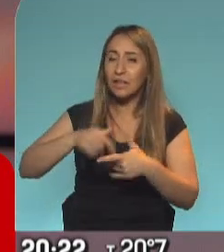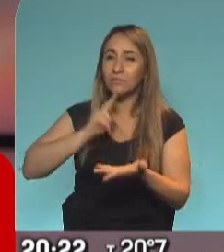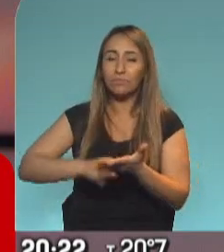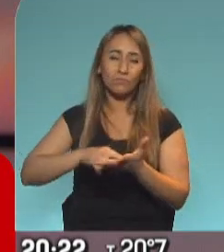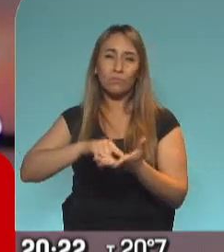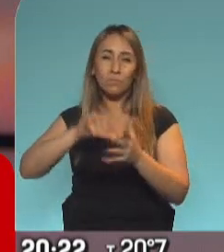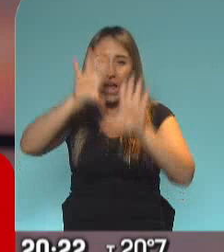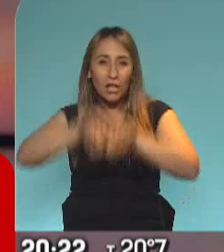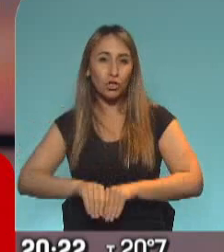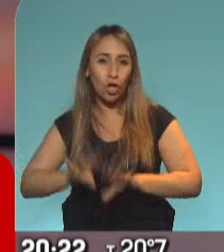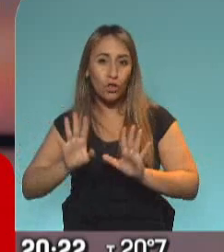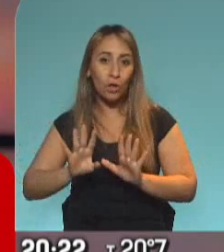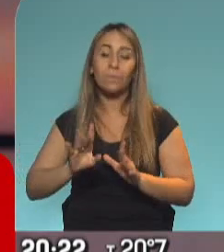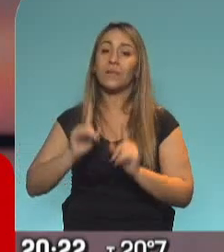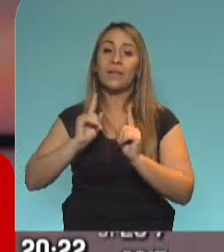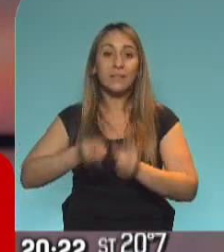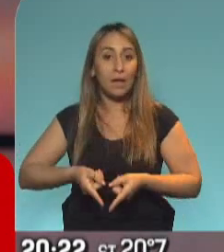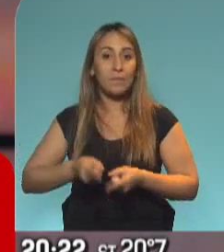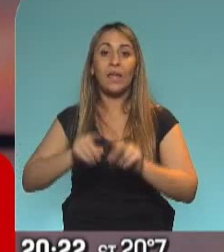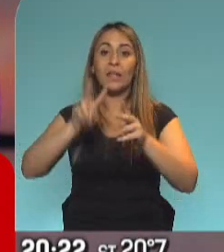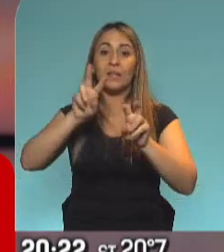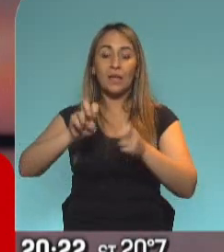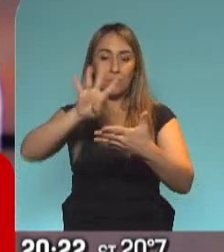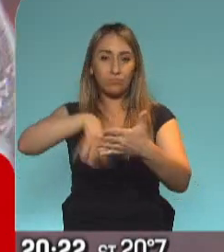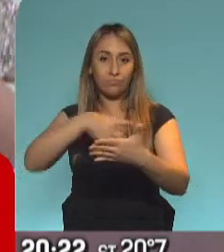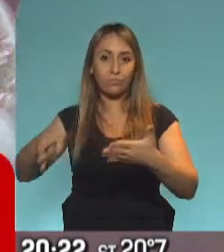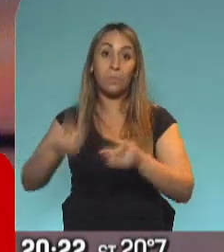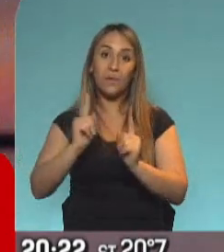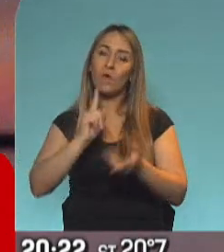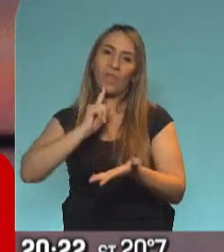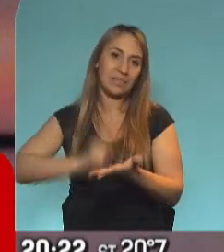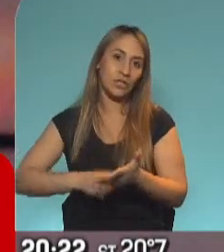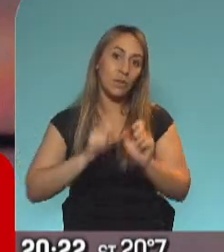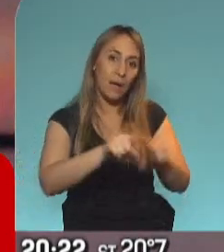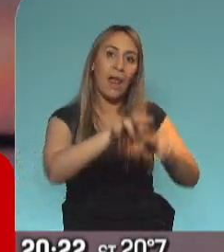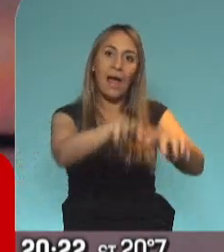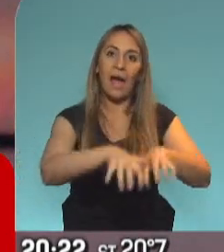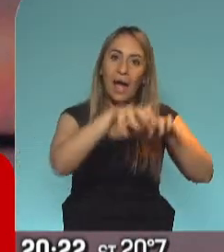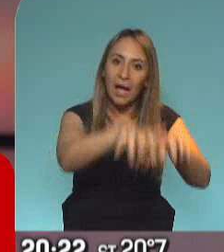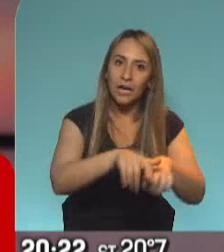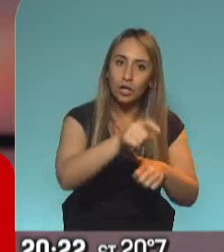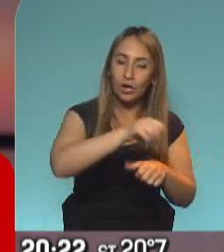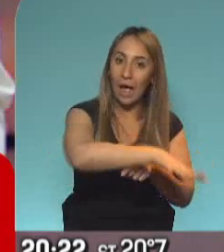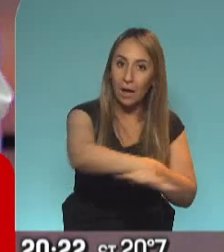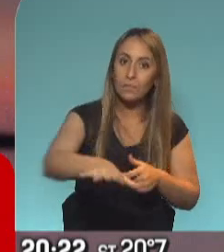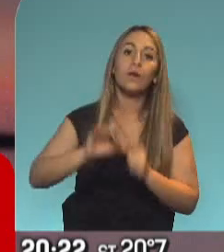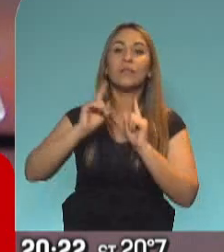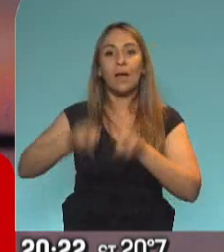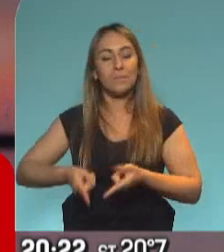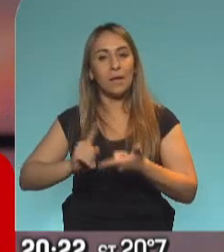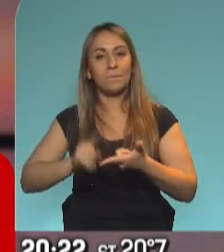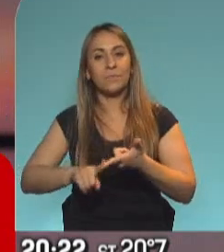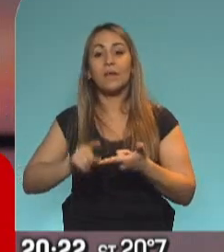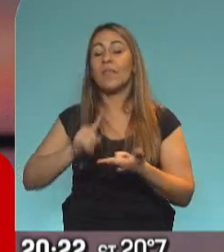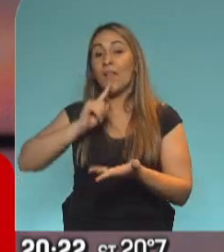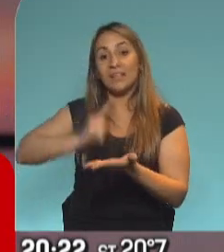en este momento la estamos viendo, por ejemplo, con lo que tiene que ver con las medidas últimas del agro. Por ejemplo, las restricciones cambiarias que estamos viendo hoy, que no son